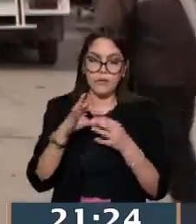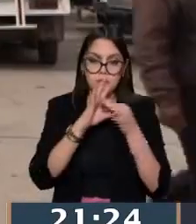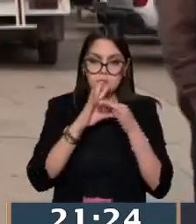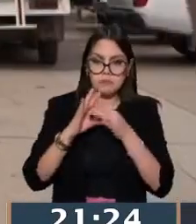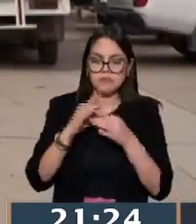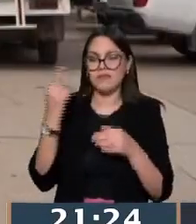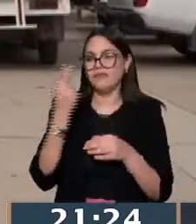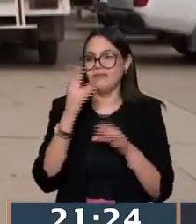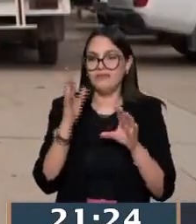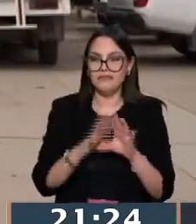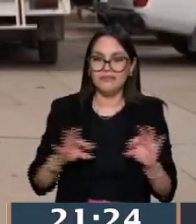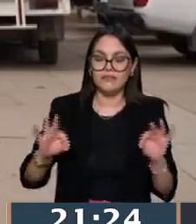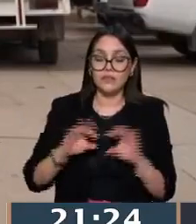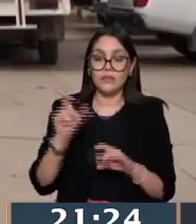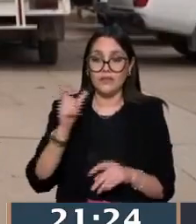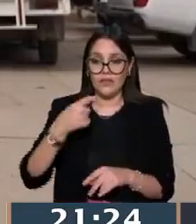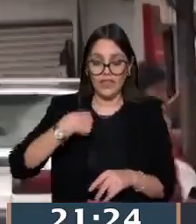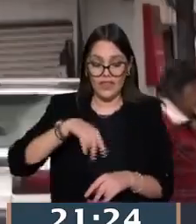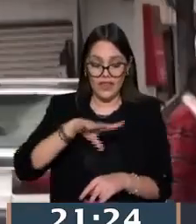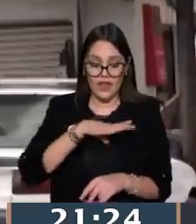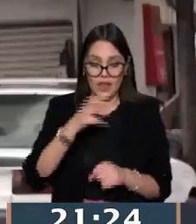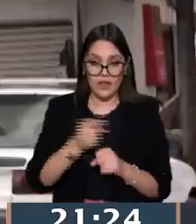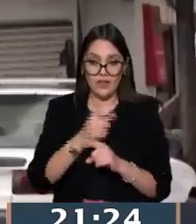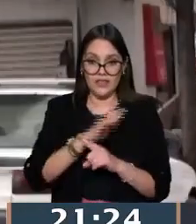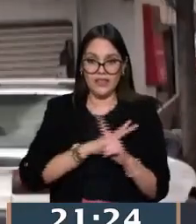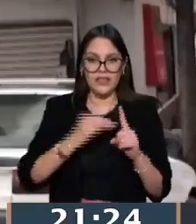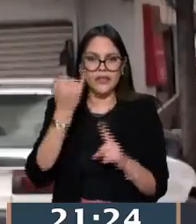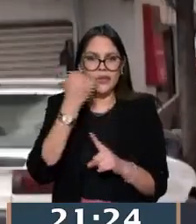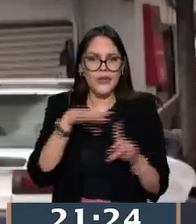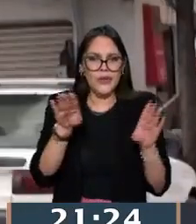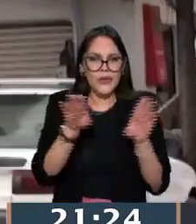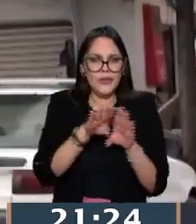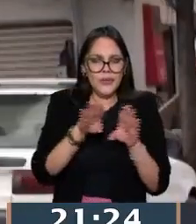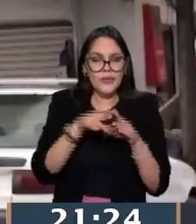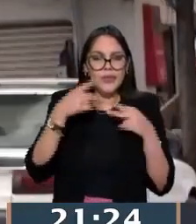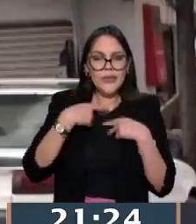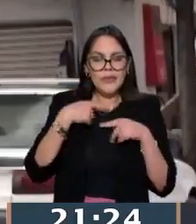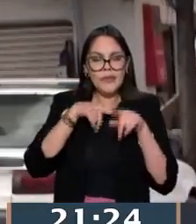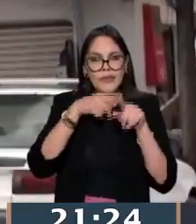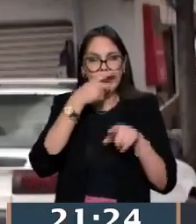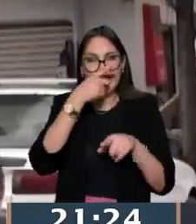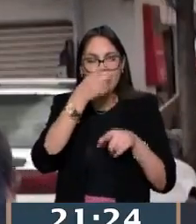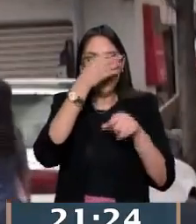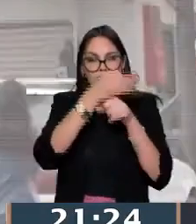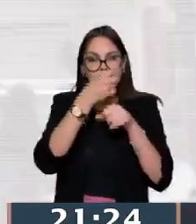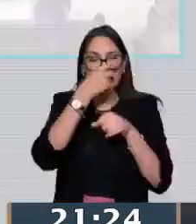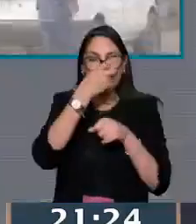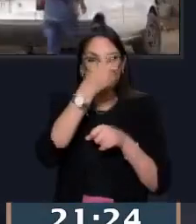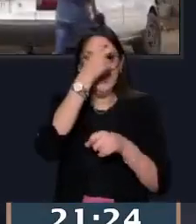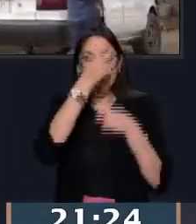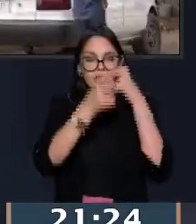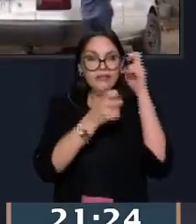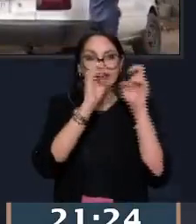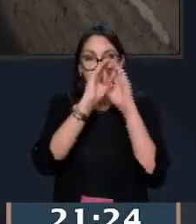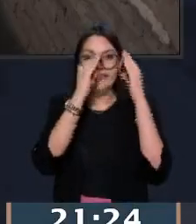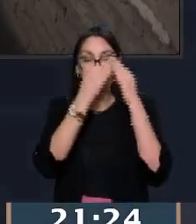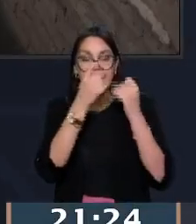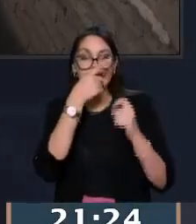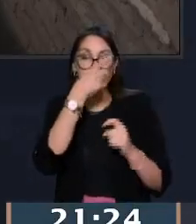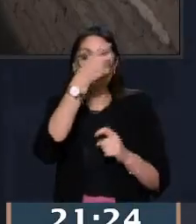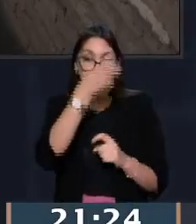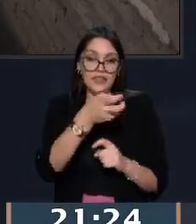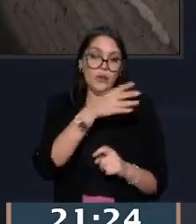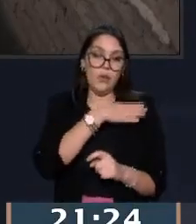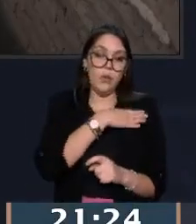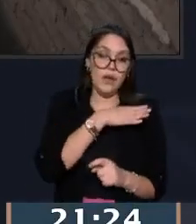una sociedad en la que, como la nuestra, yo no puedo entender de veras esta gente que sigue repitiendo ese mito, ese mantra de que, bueno,